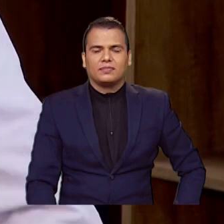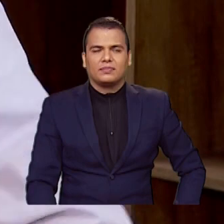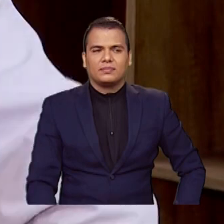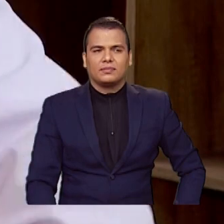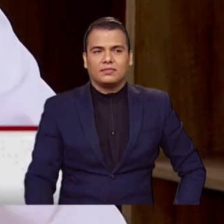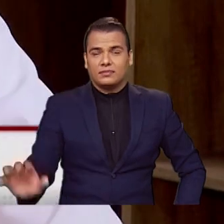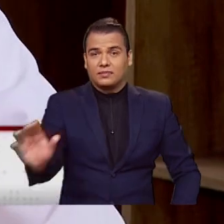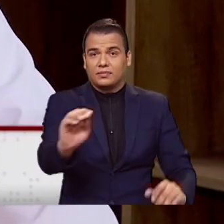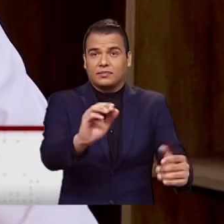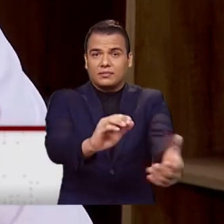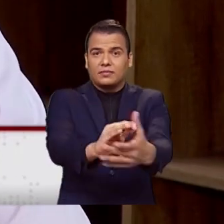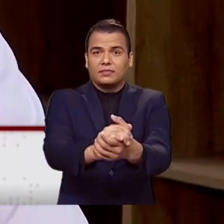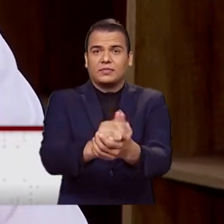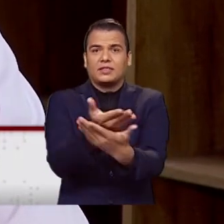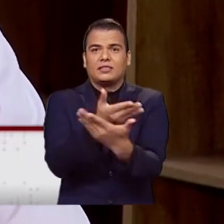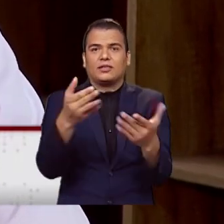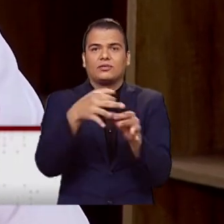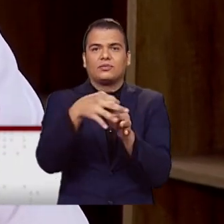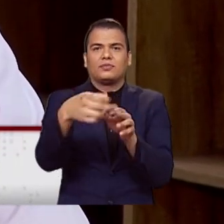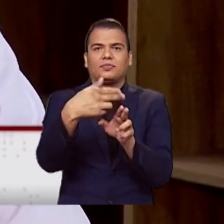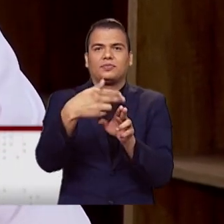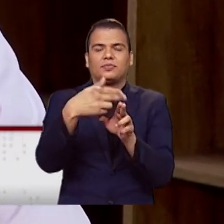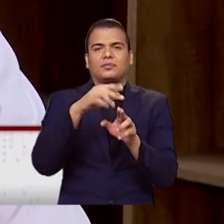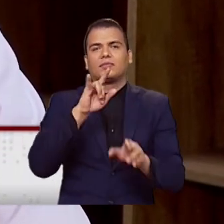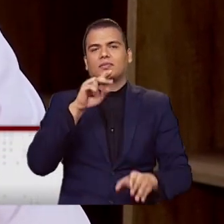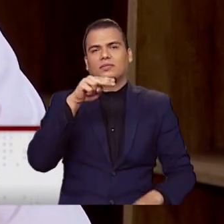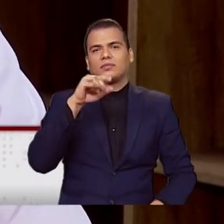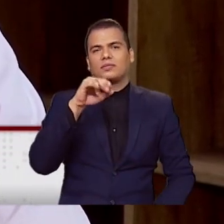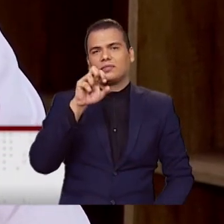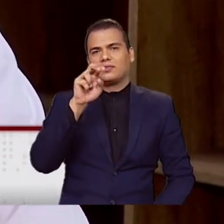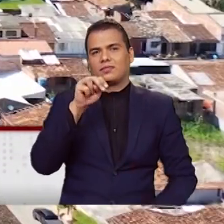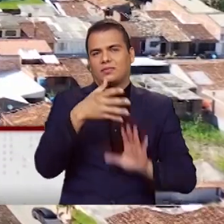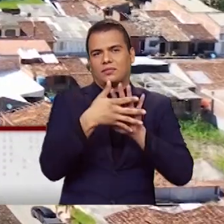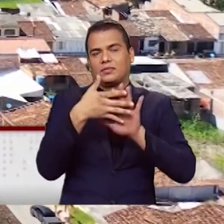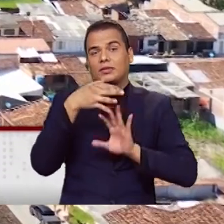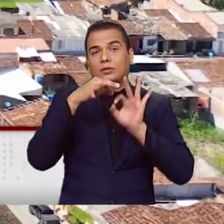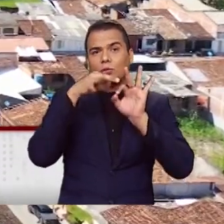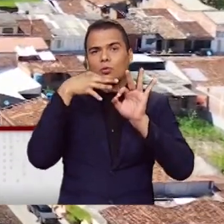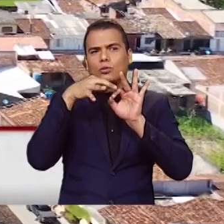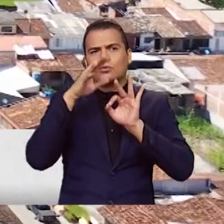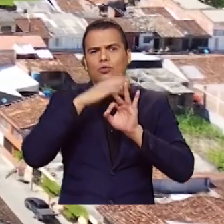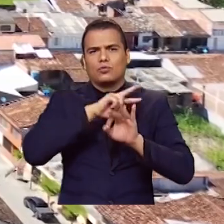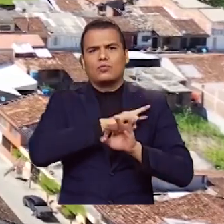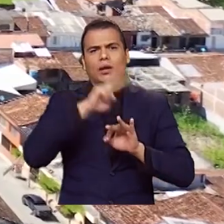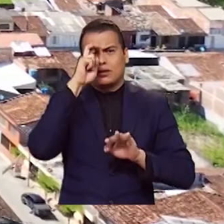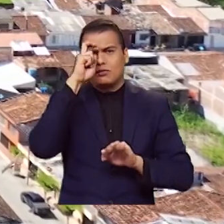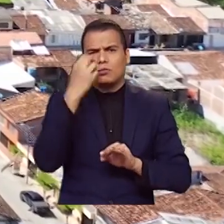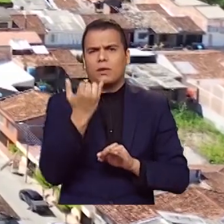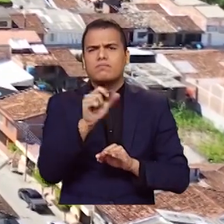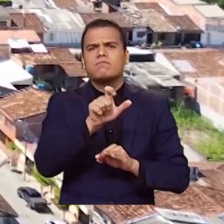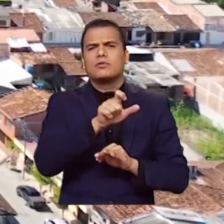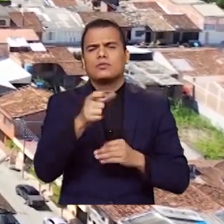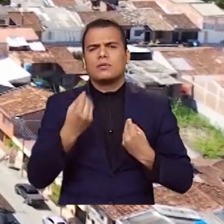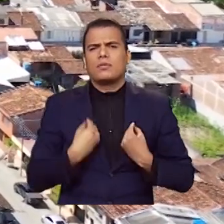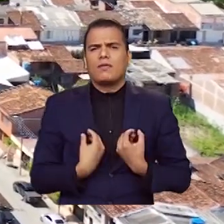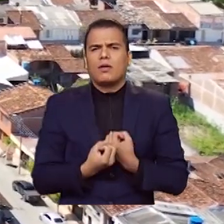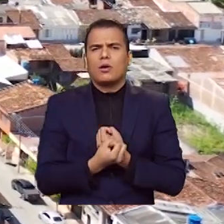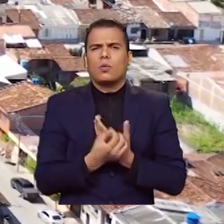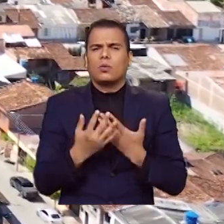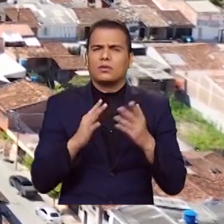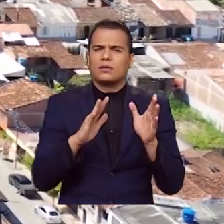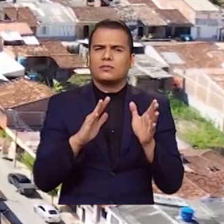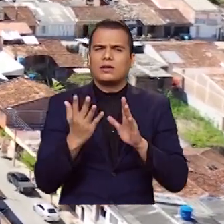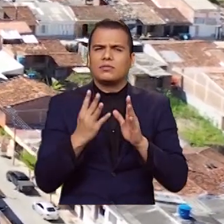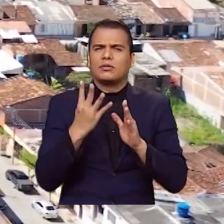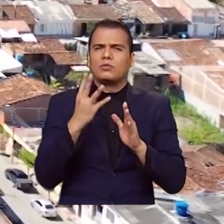Un saludo especial desde el municipio de La Unión, en el norte del Valle del Cauca, municipio con cerca de 40.000 habitantes, en